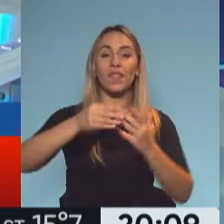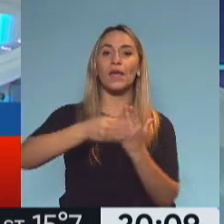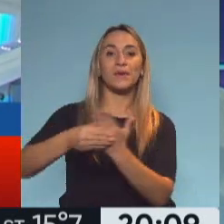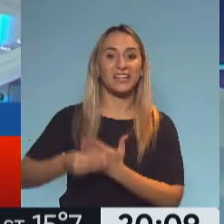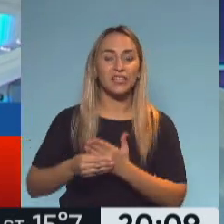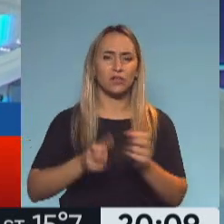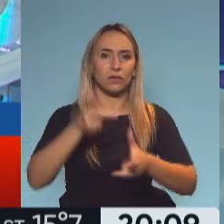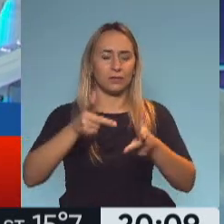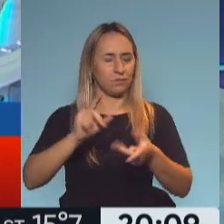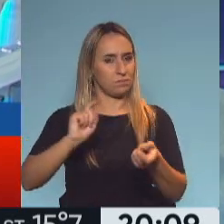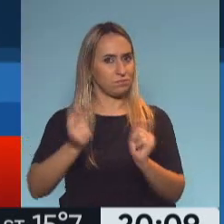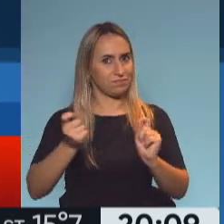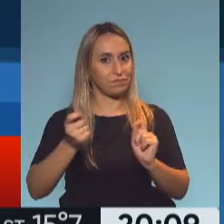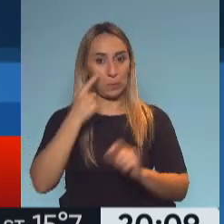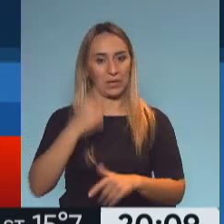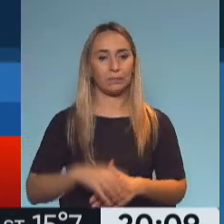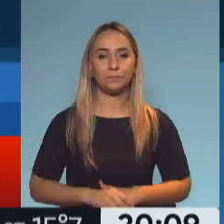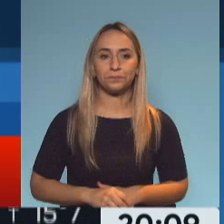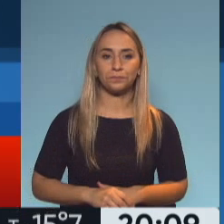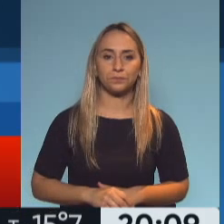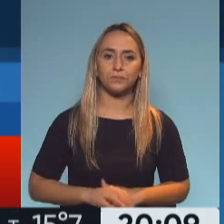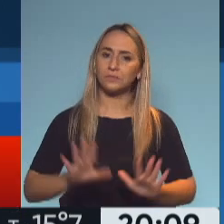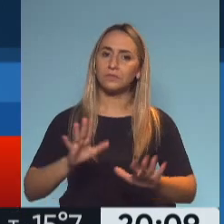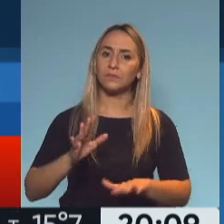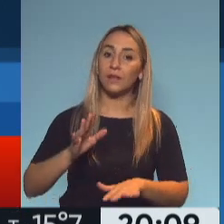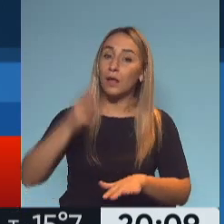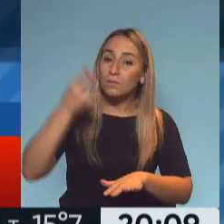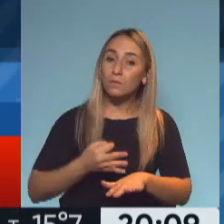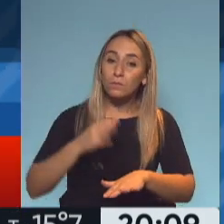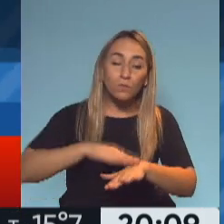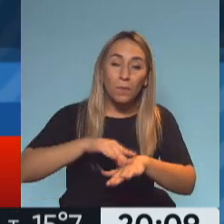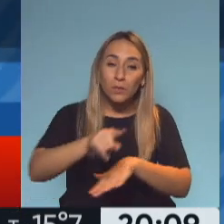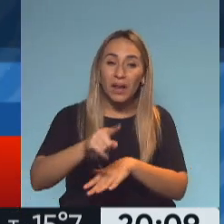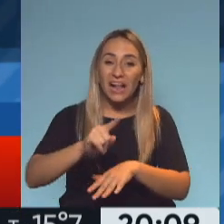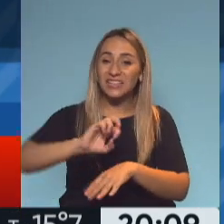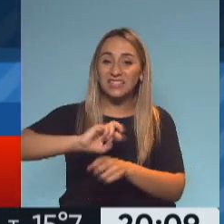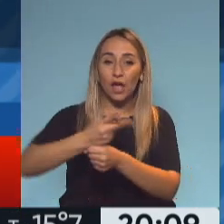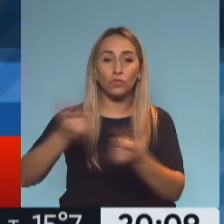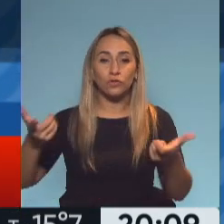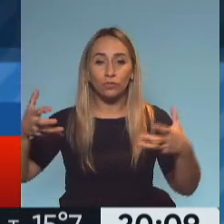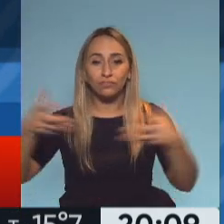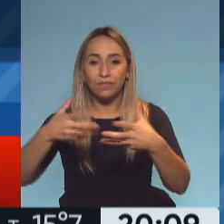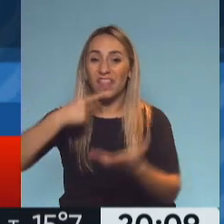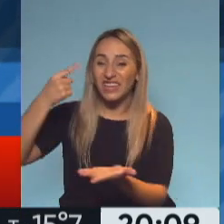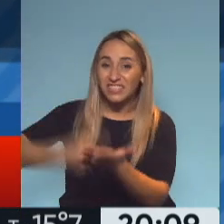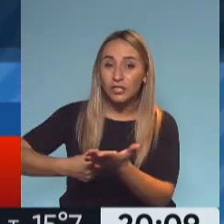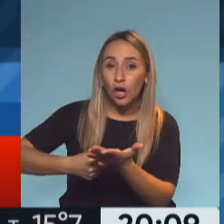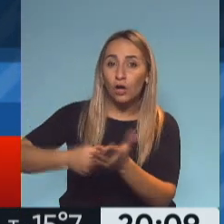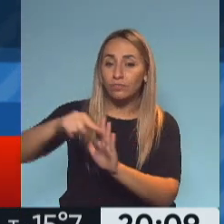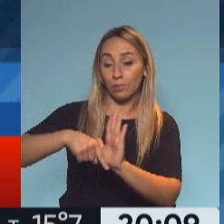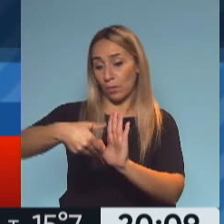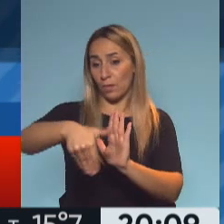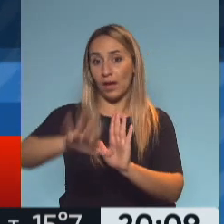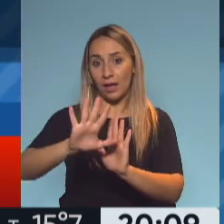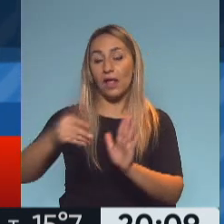Buenos Aires. ¿Vamos a escucharlo? Dale. Momento en que debiera verse el efecto del segundo grupo de medidas es en estos días. De acuerdo a